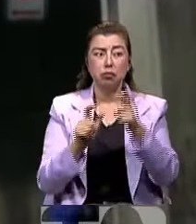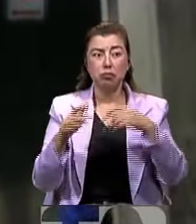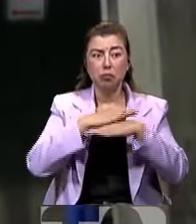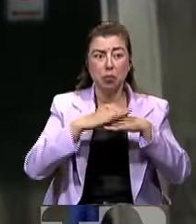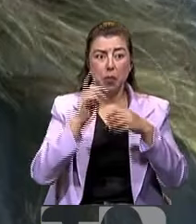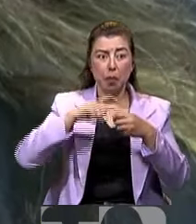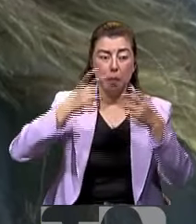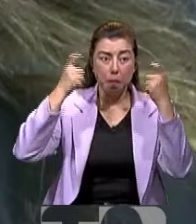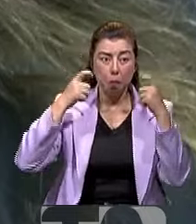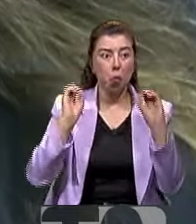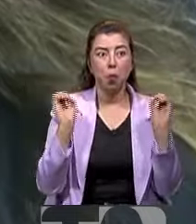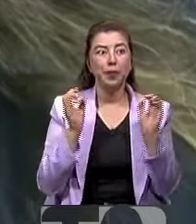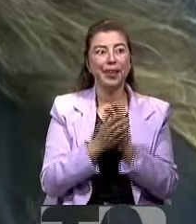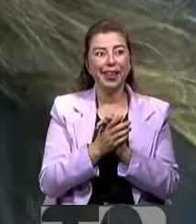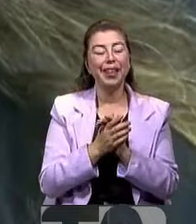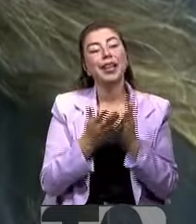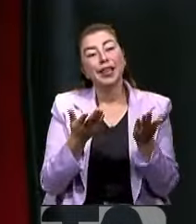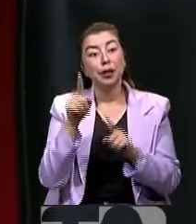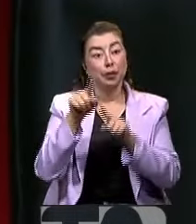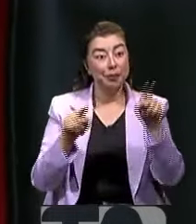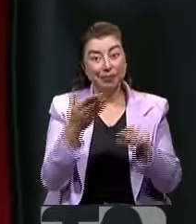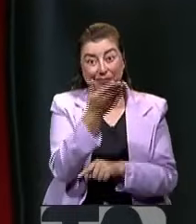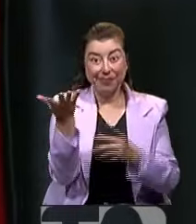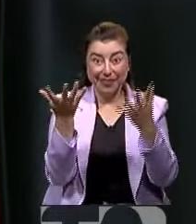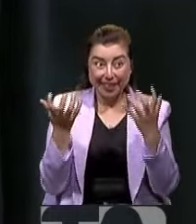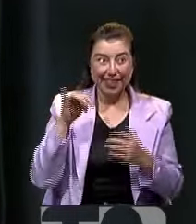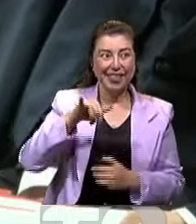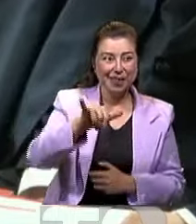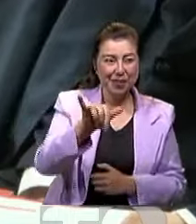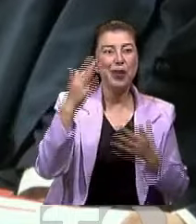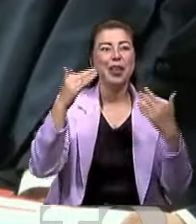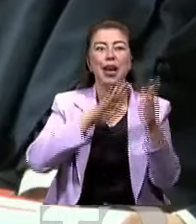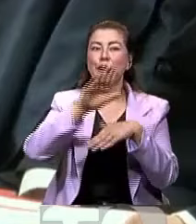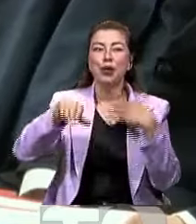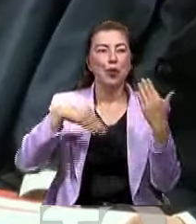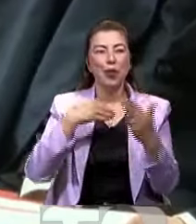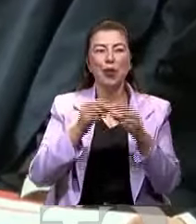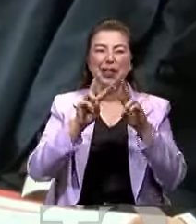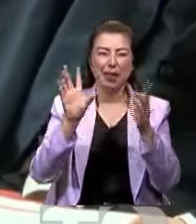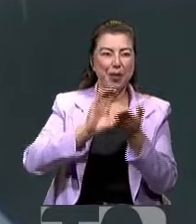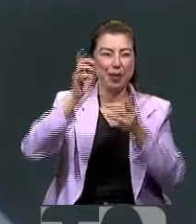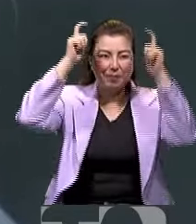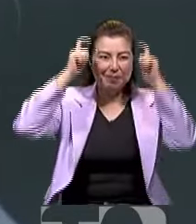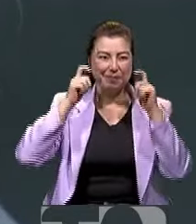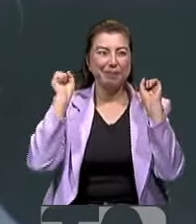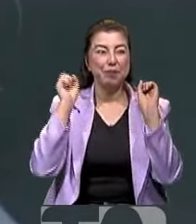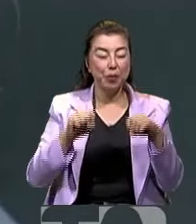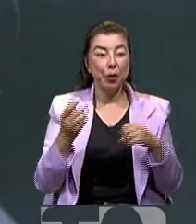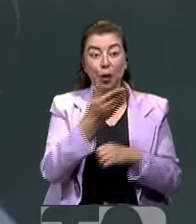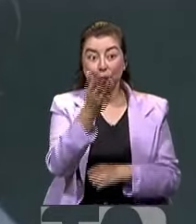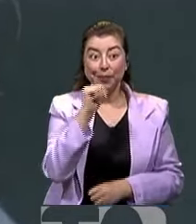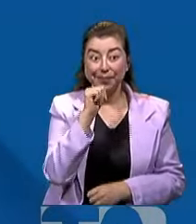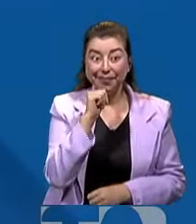Vuelve al Aula, para quienes quieran continuar con sus estudios y terminar incluso toda la secundaria. Es así que si usted aún no